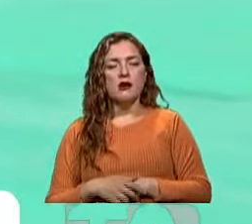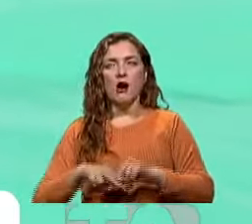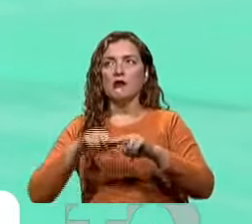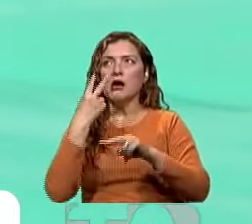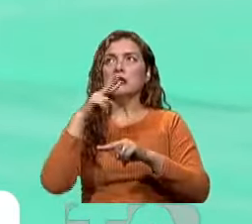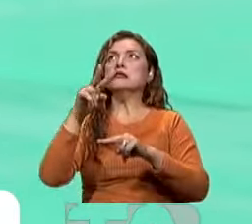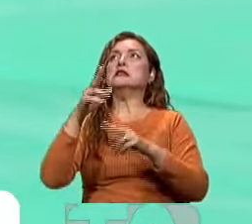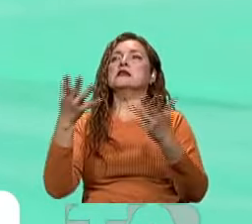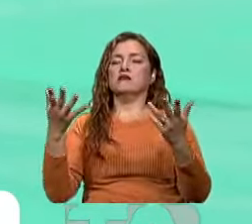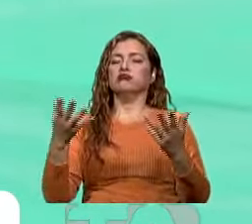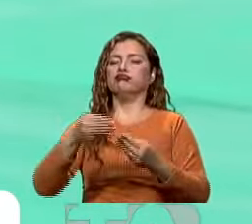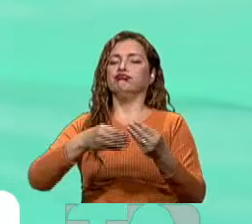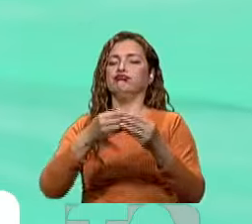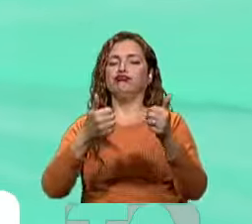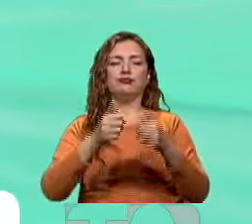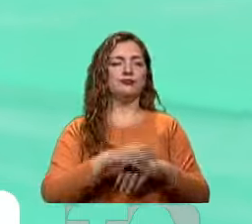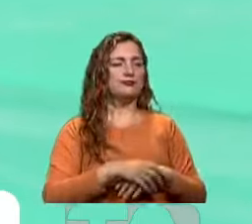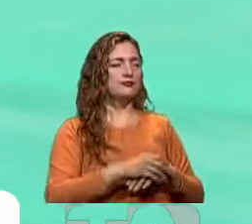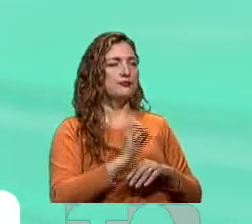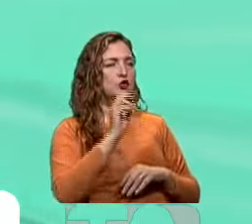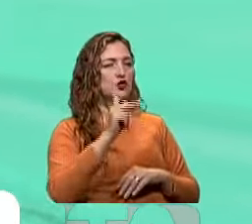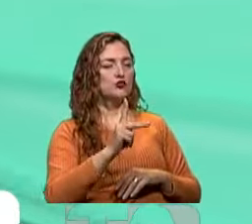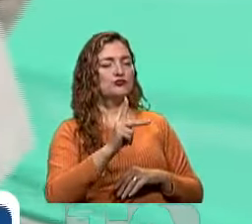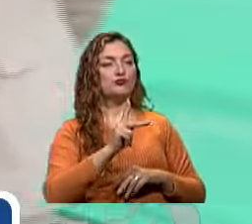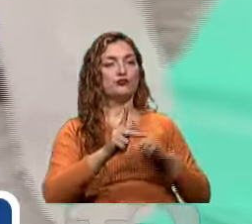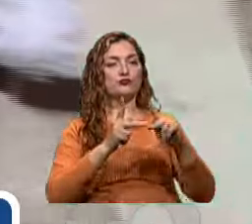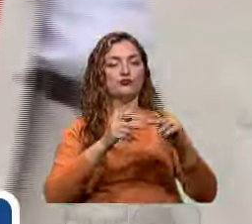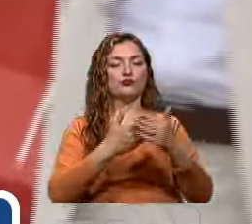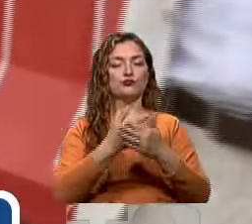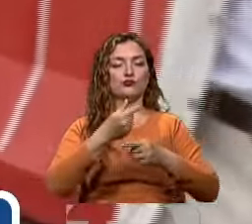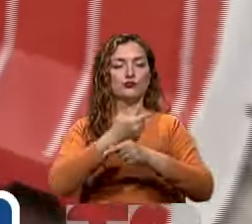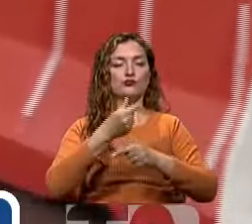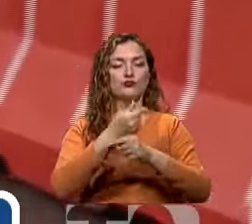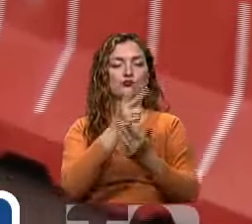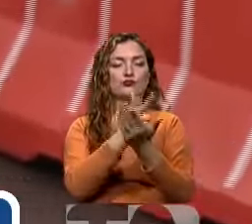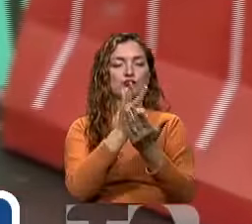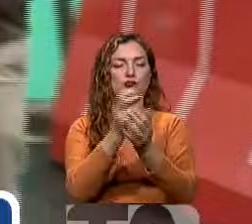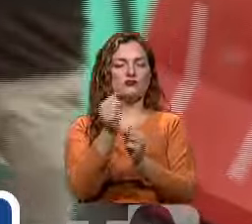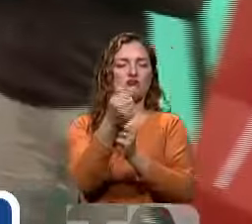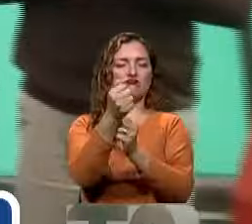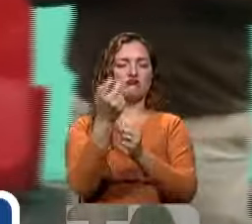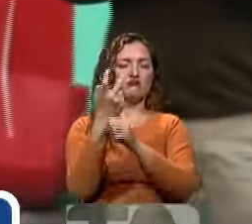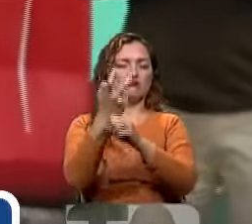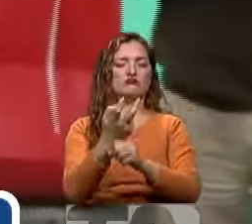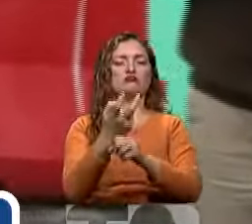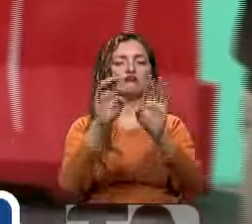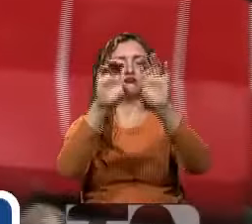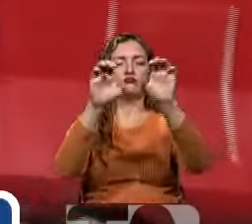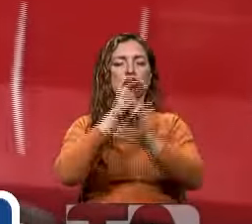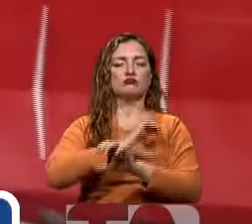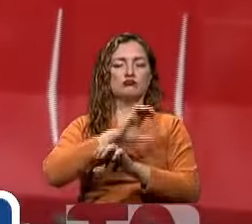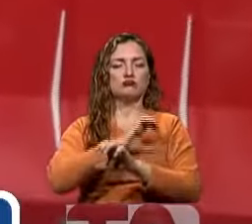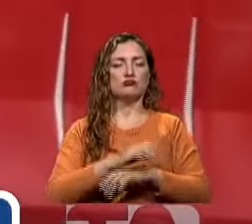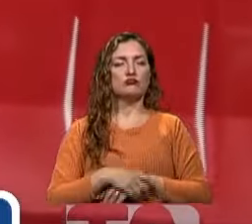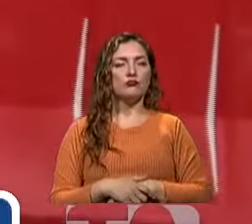que estamos construyendo. Ok, perfecto. Muchísimas gracias al nuevo gerente de terminales y estacionamientos de la empresa pública Metropolitana de Movilidad y Obras Públicas.